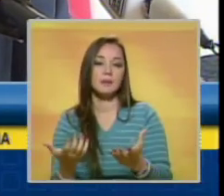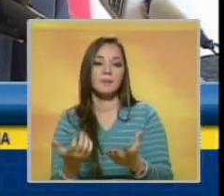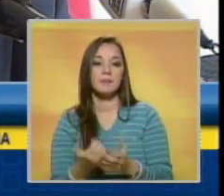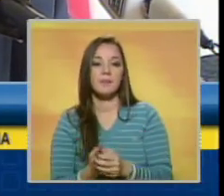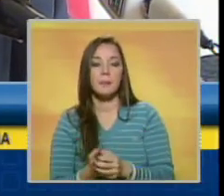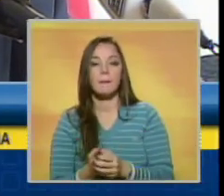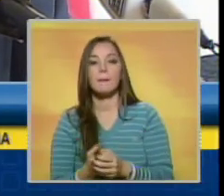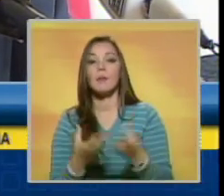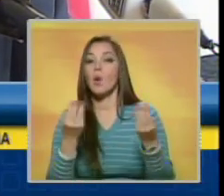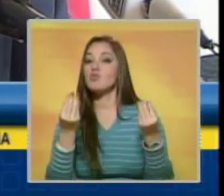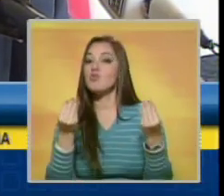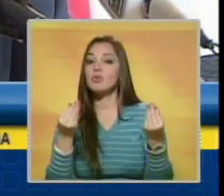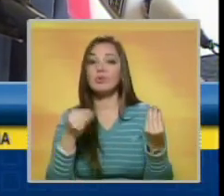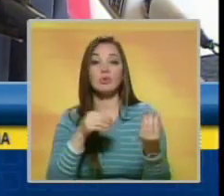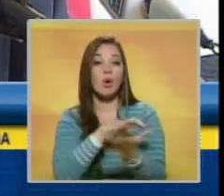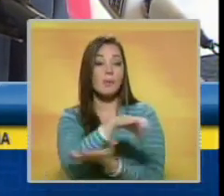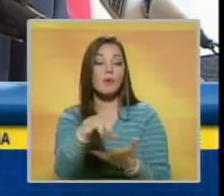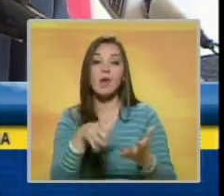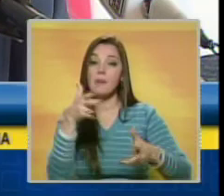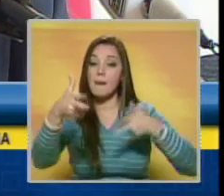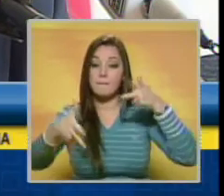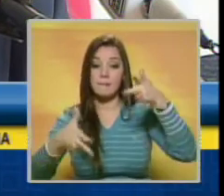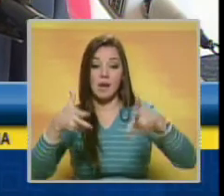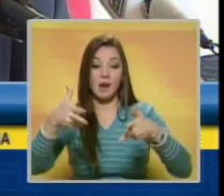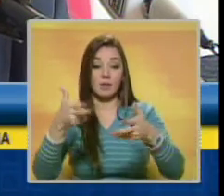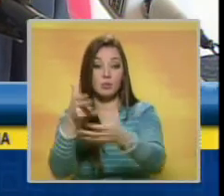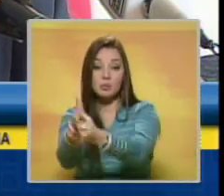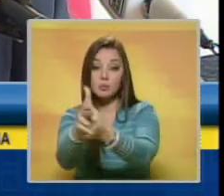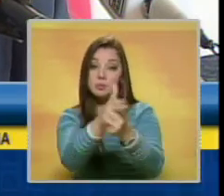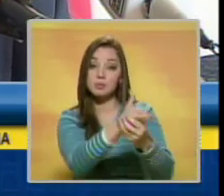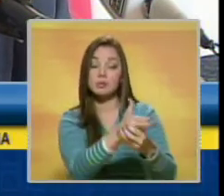de inseguridad pública es intolerable.